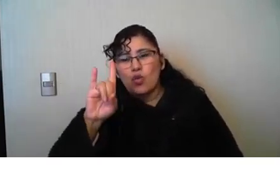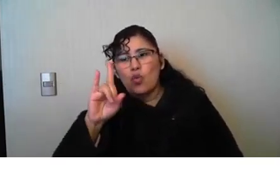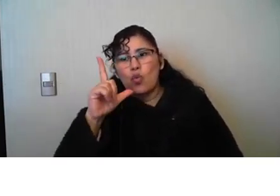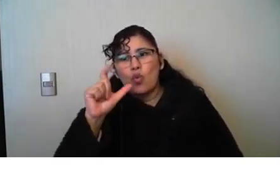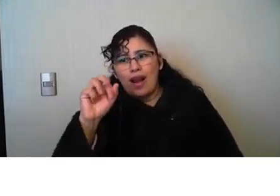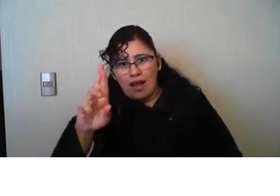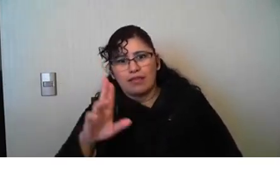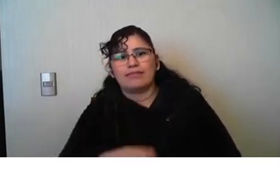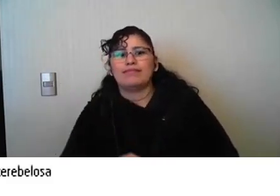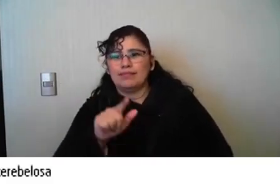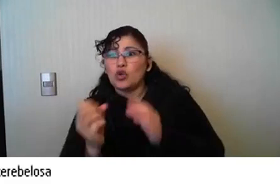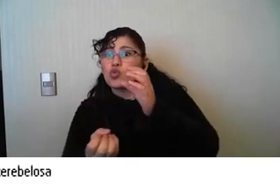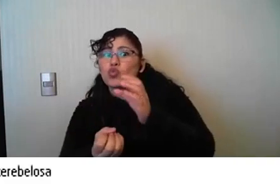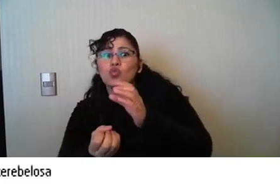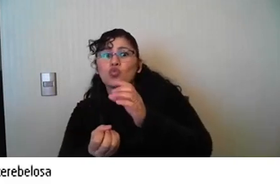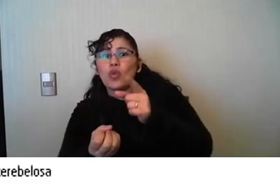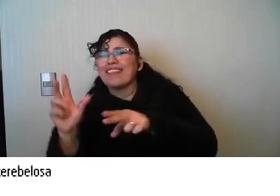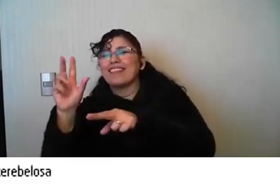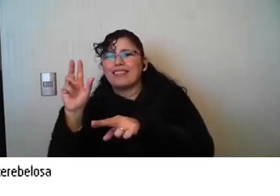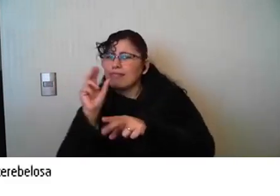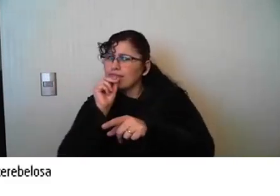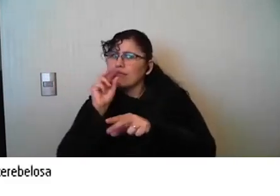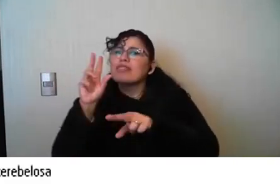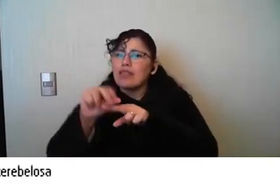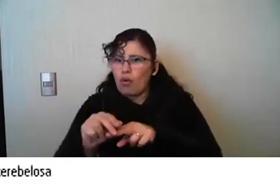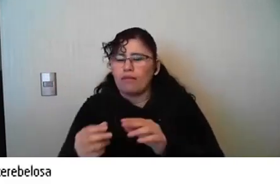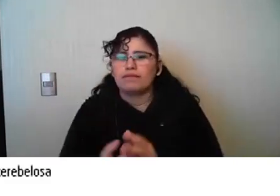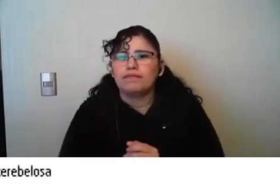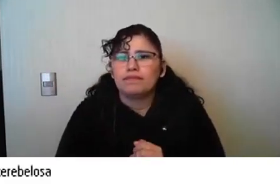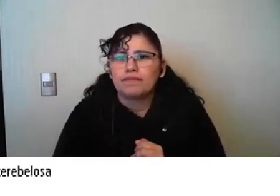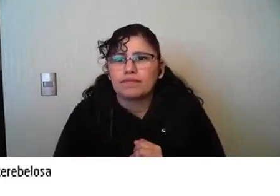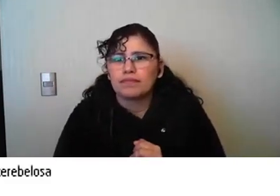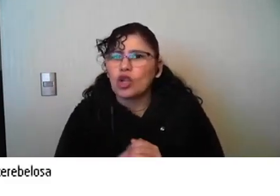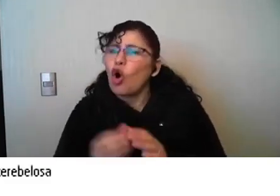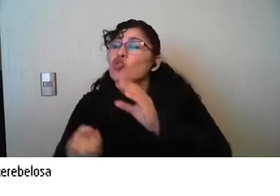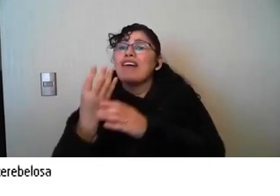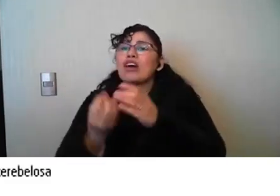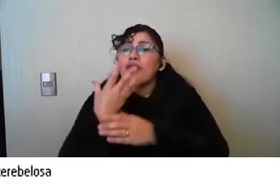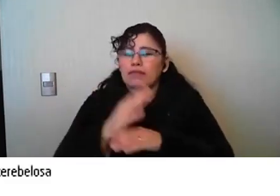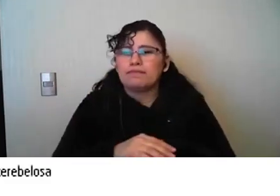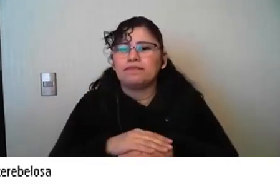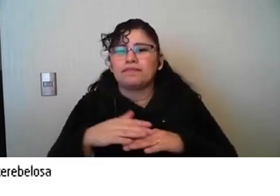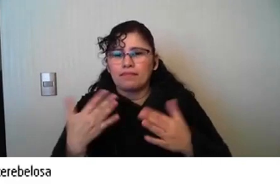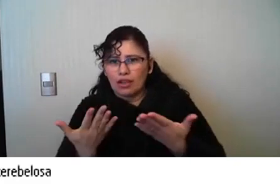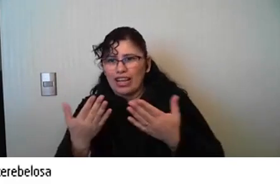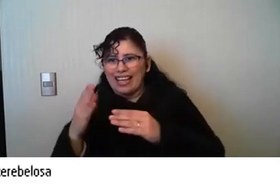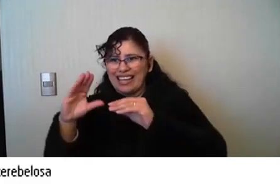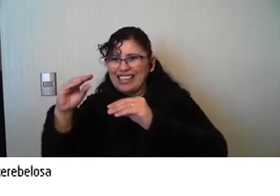Parvocelular, la más nueva, ¿ya? Porque eso también lo van a encontrar en la literatura. Tenemos el cerebelo,